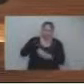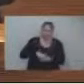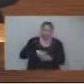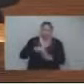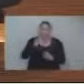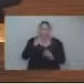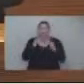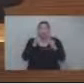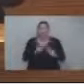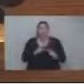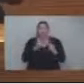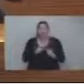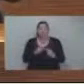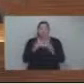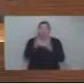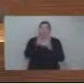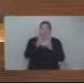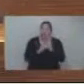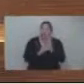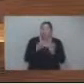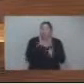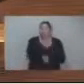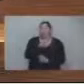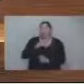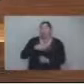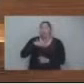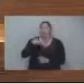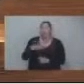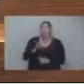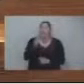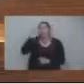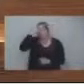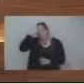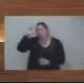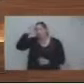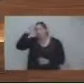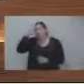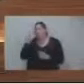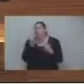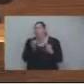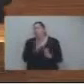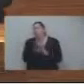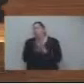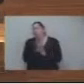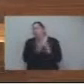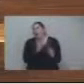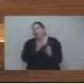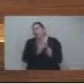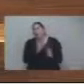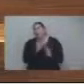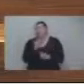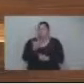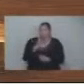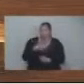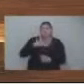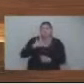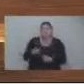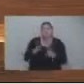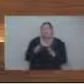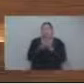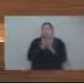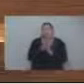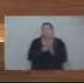Autonomía, ¿podríamos discutir acerca del contenido de estos conceptos? Creo que sí, que podríamos hablar de ello, limitarlo, así